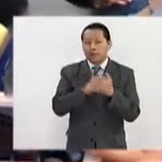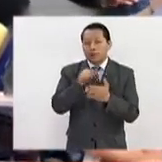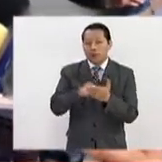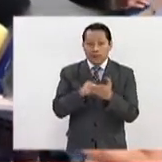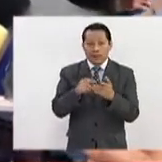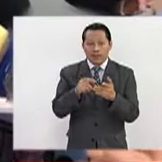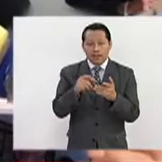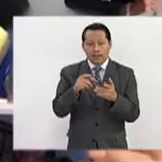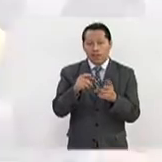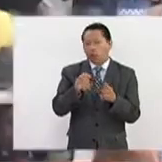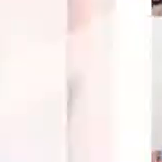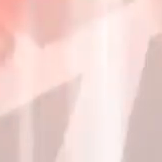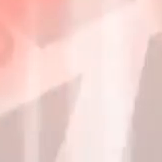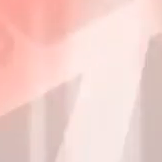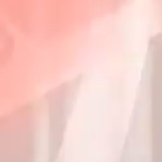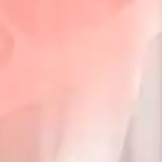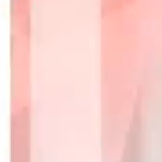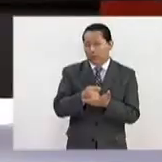seguridad como es Tamaulipas.